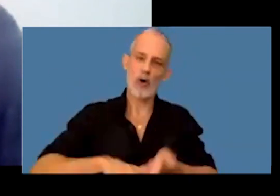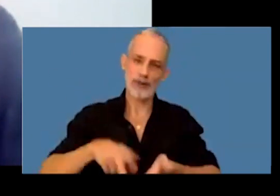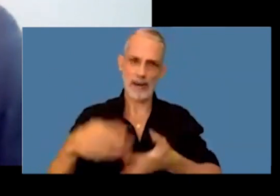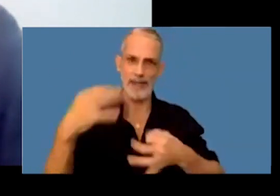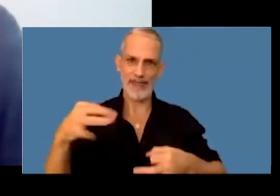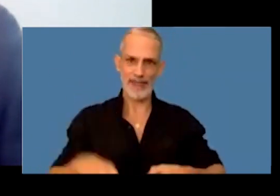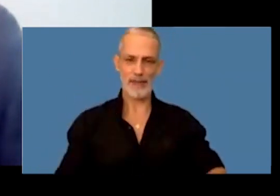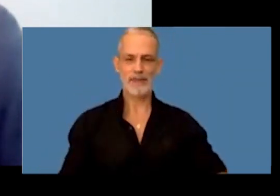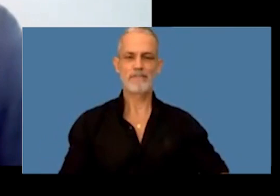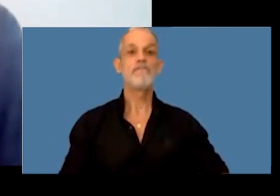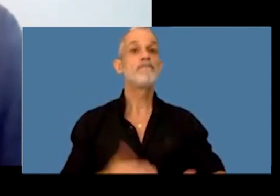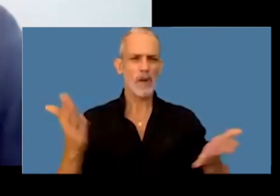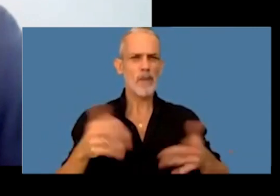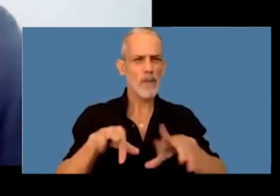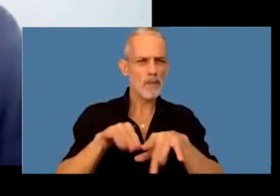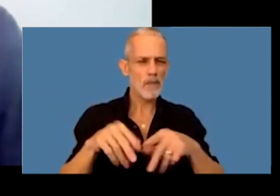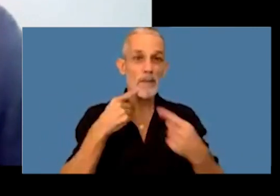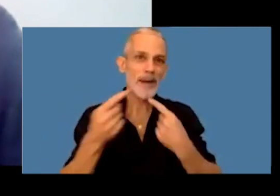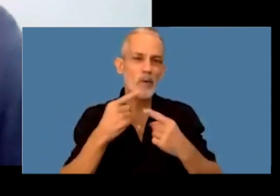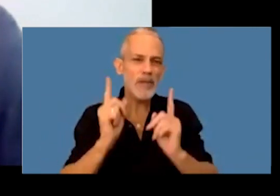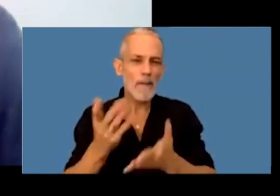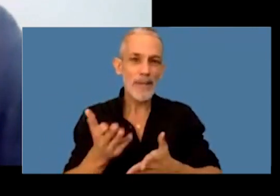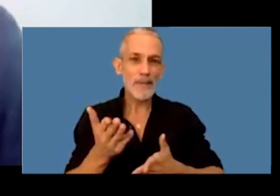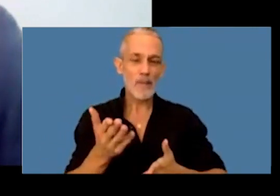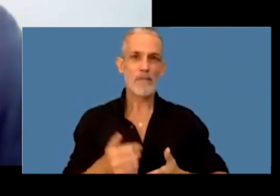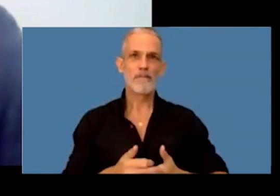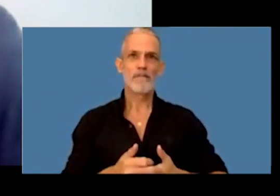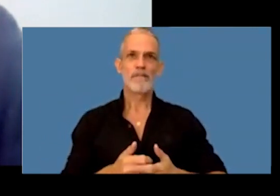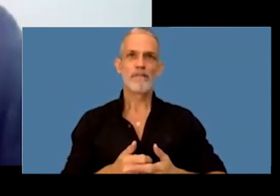Bárbaro. Mira, nos vuelven a preguntar que no se